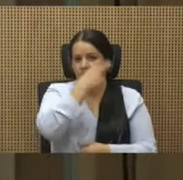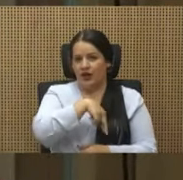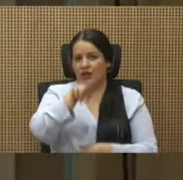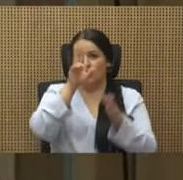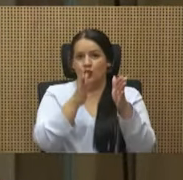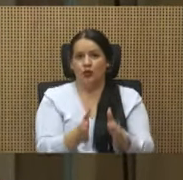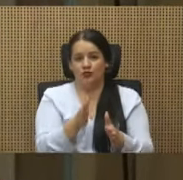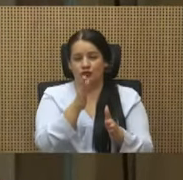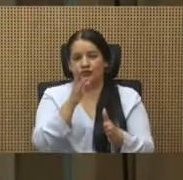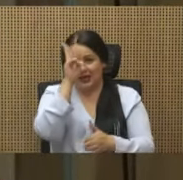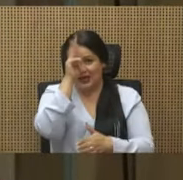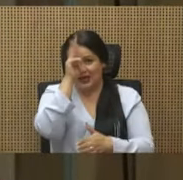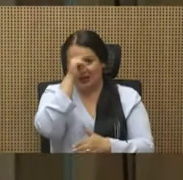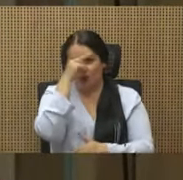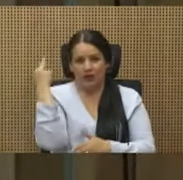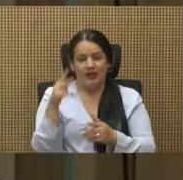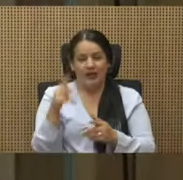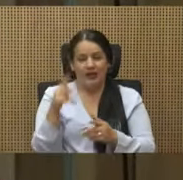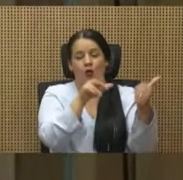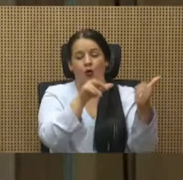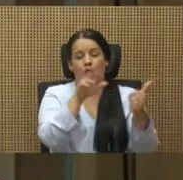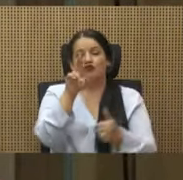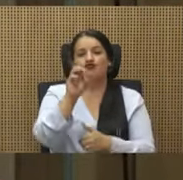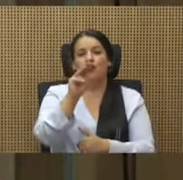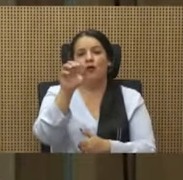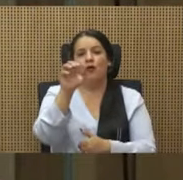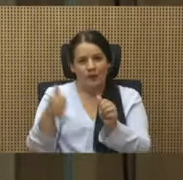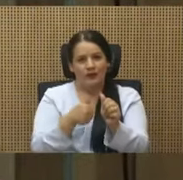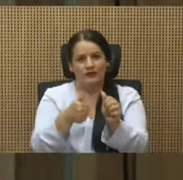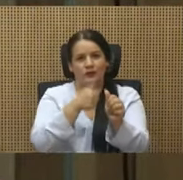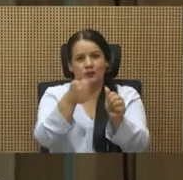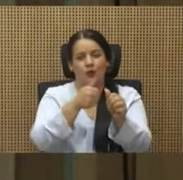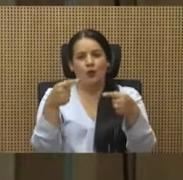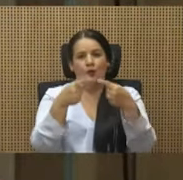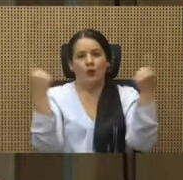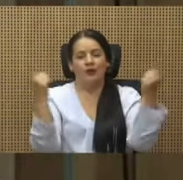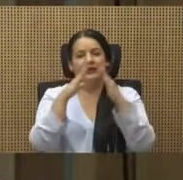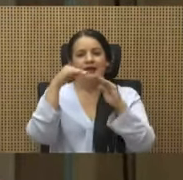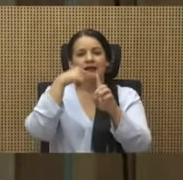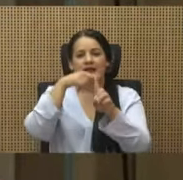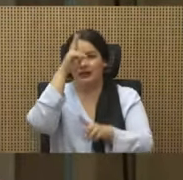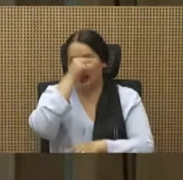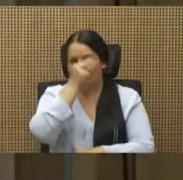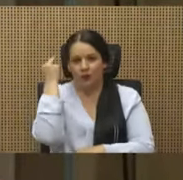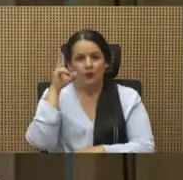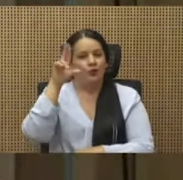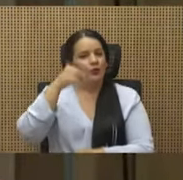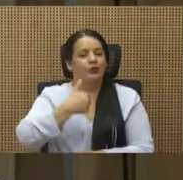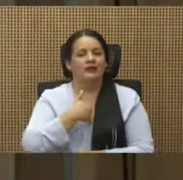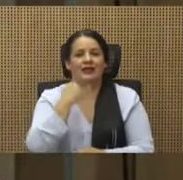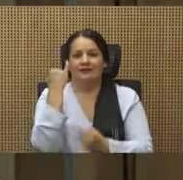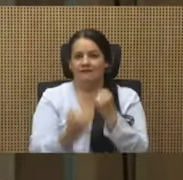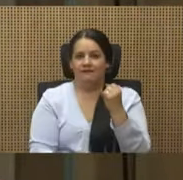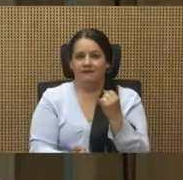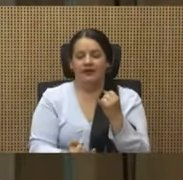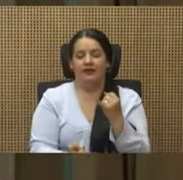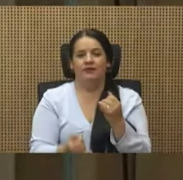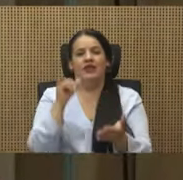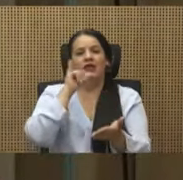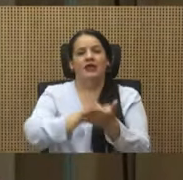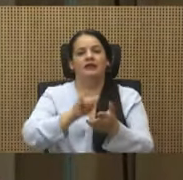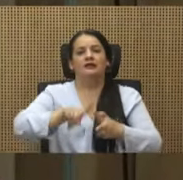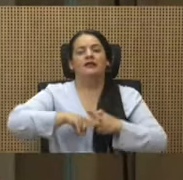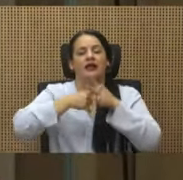encuentran en el país en condición de refugiado por razones políticas. Maldonado y Robleto, quienes se encuentran hospitalizados, fueron atacados